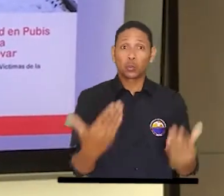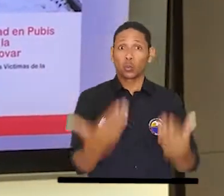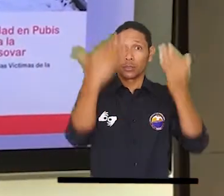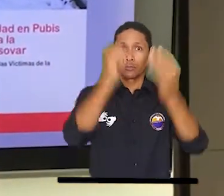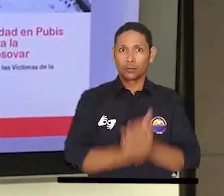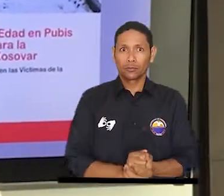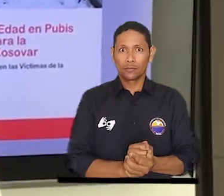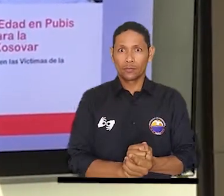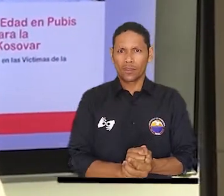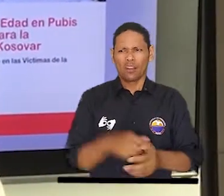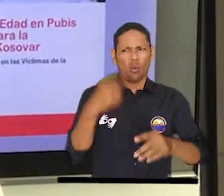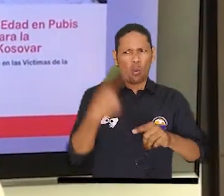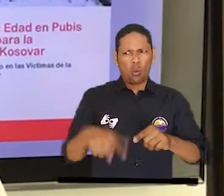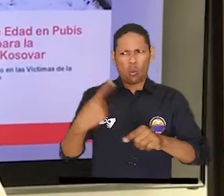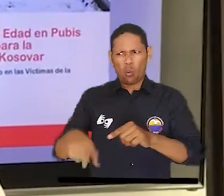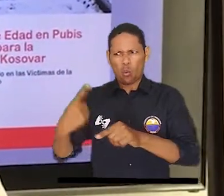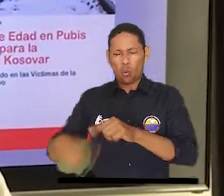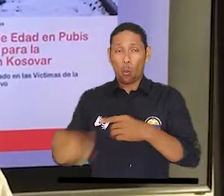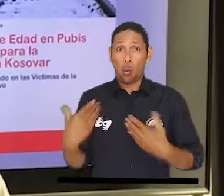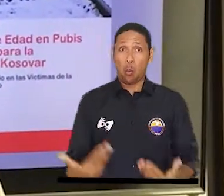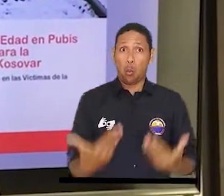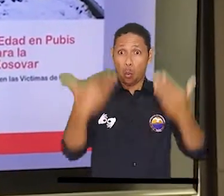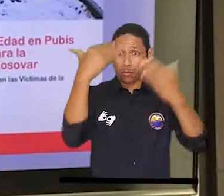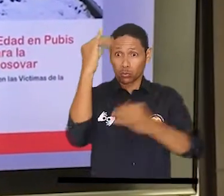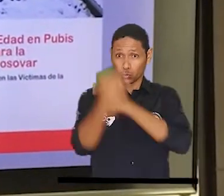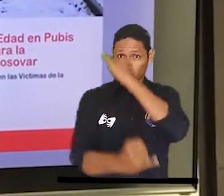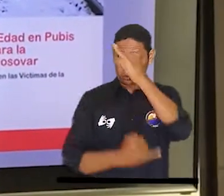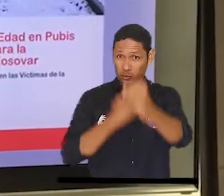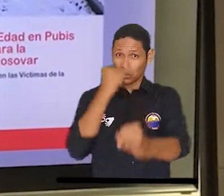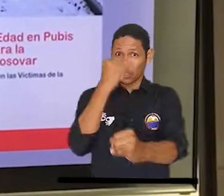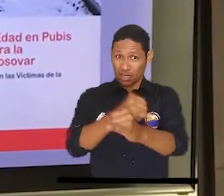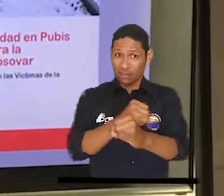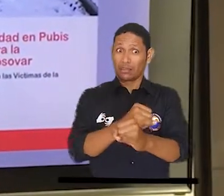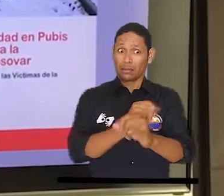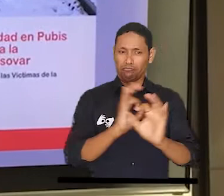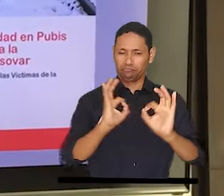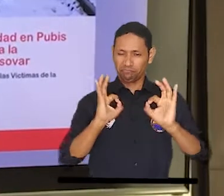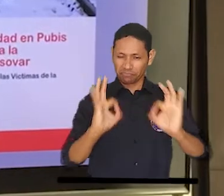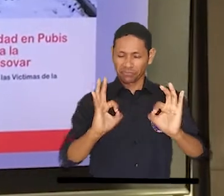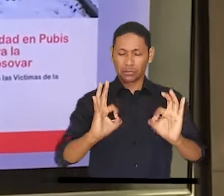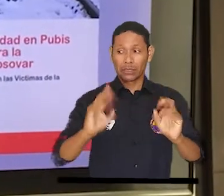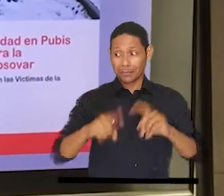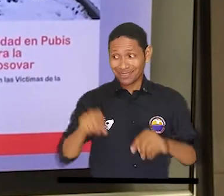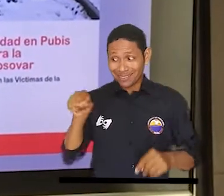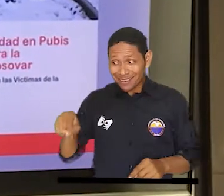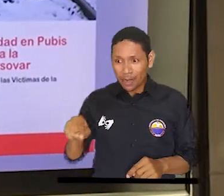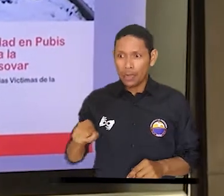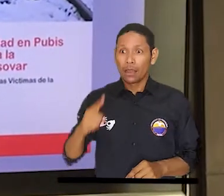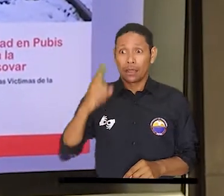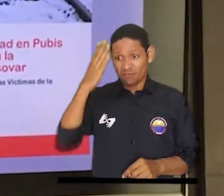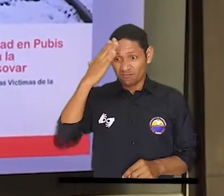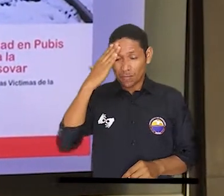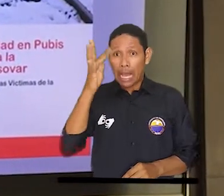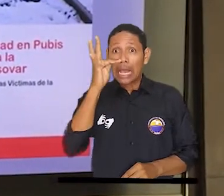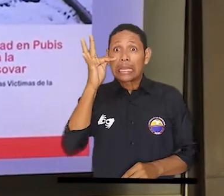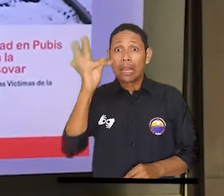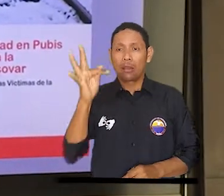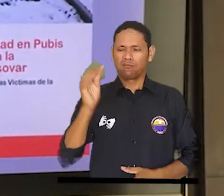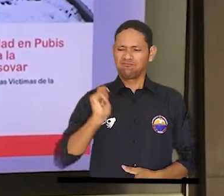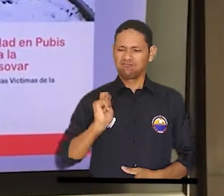quien ha sido experto forense para el Tribunal Criminal Internacional para la Antigua Yugoslavia y testigo especial del